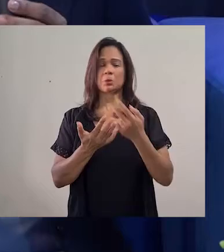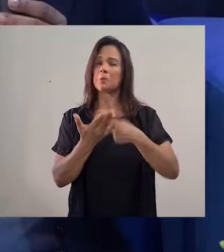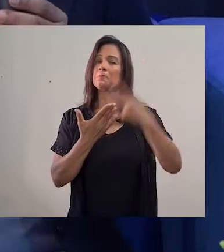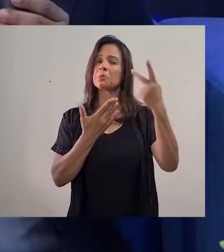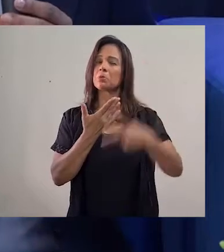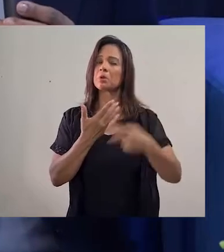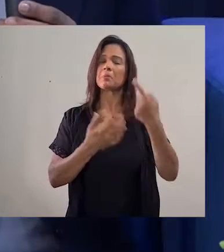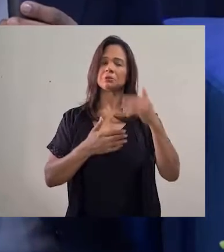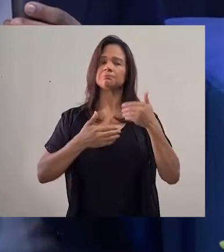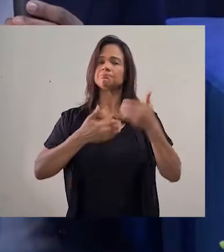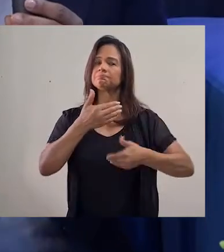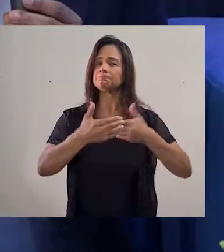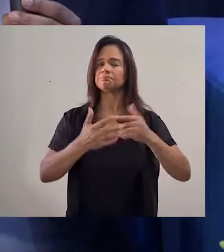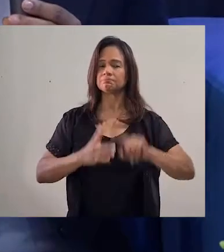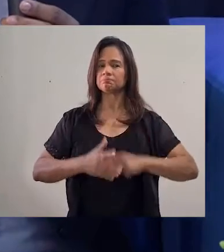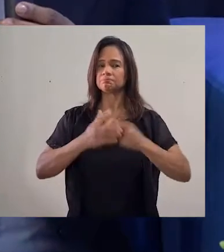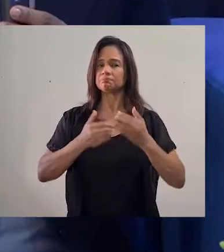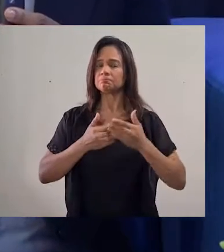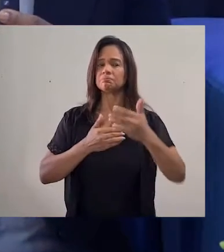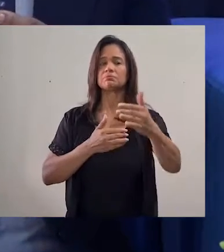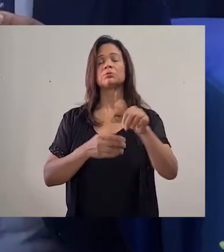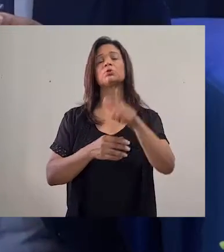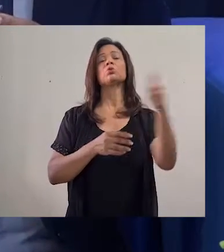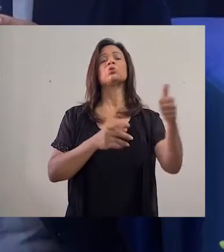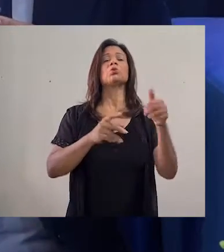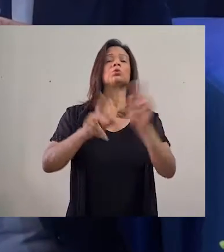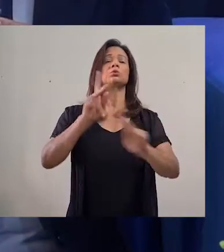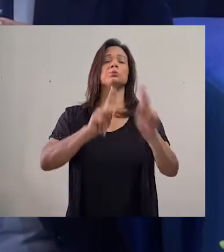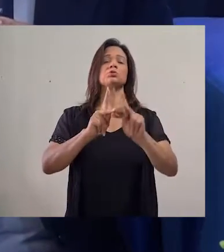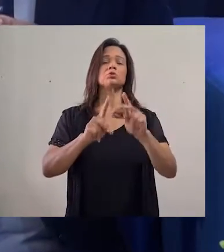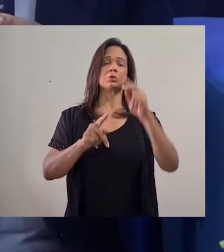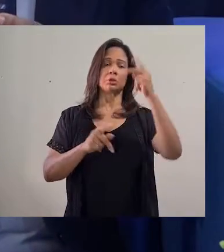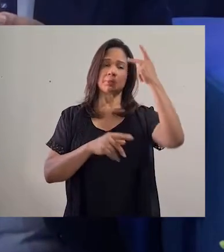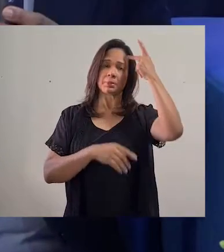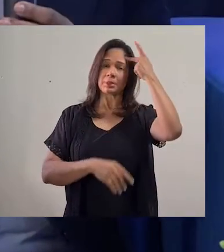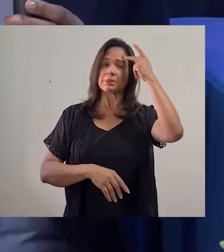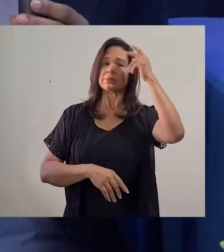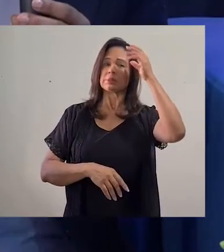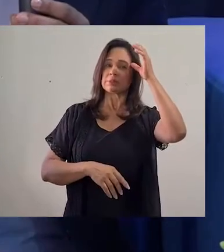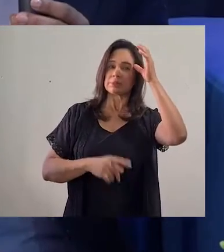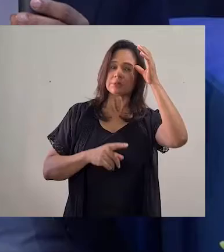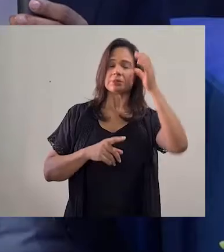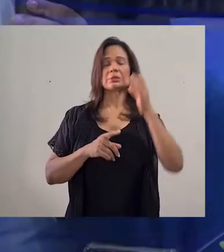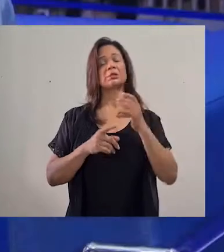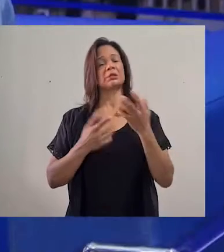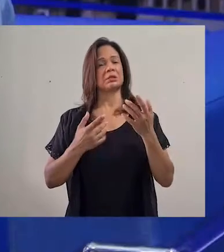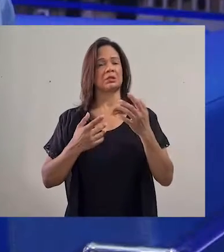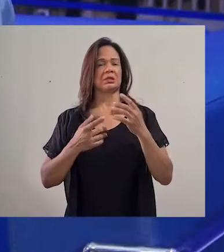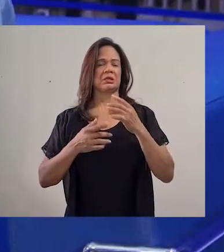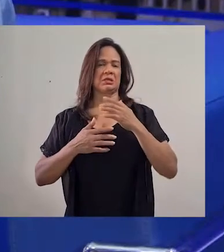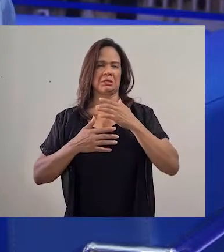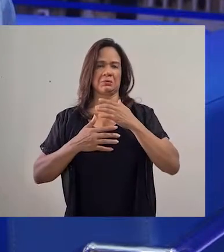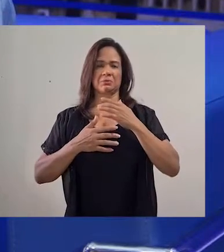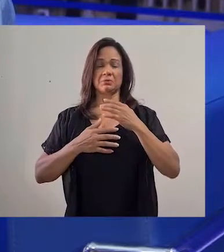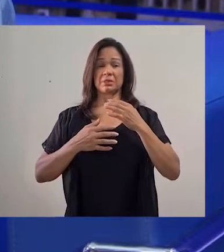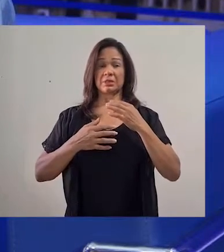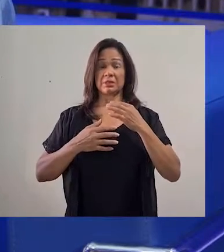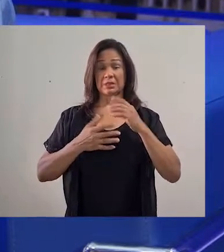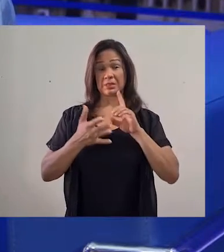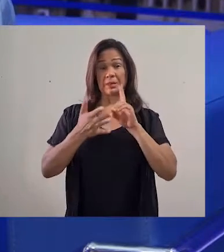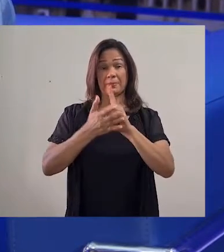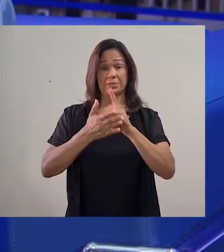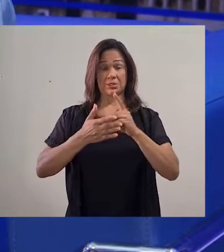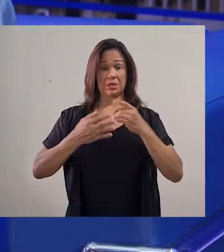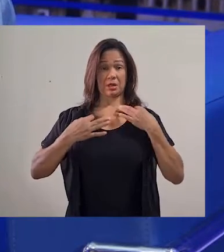estamos poniendo en marcha. Tenemos también otras condiciones de personas de parálisis cerebral, decimos discapacidad motora,